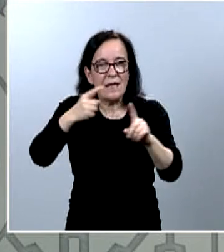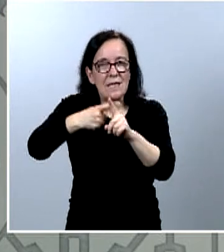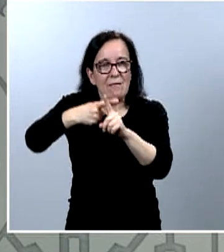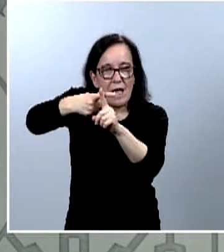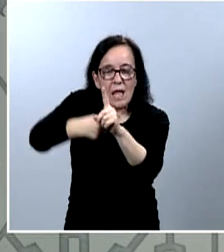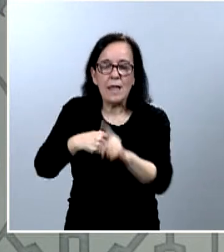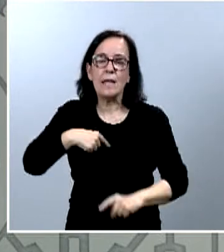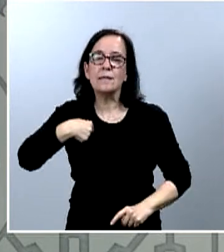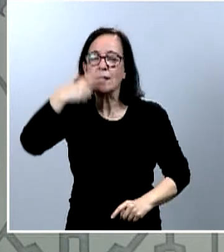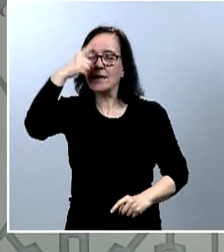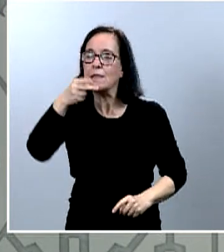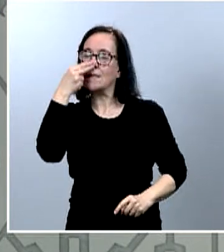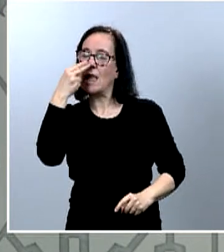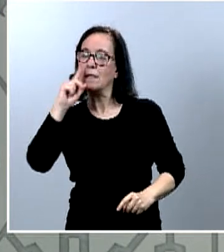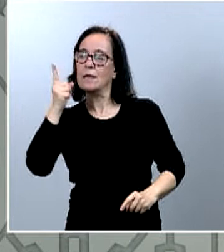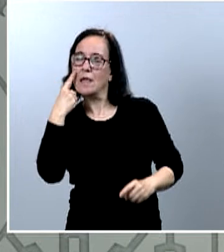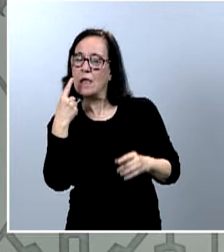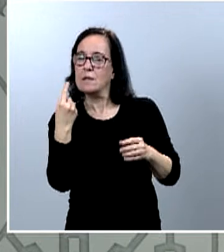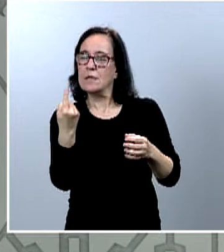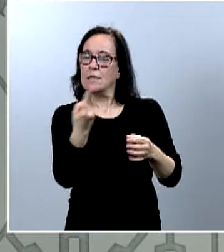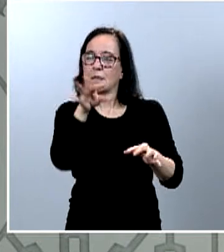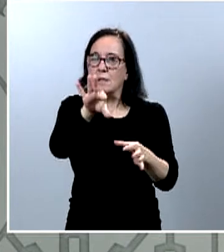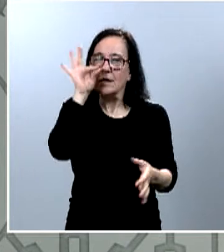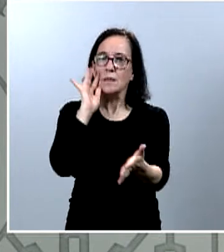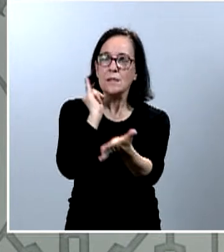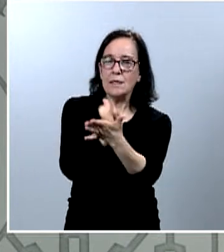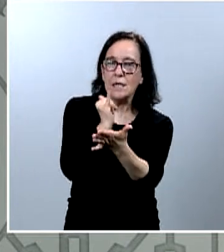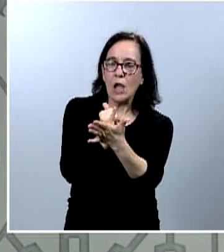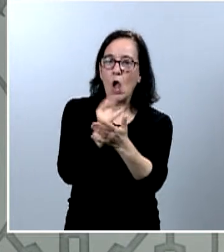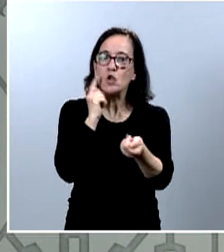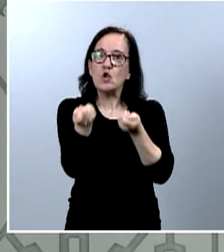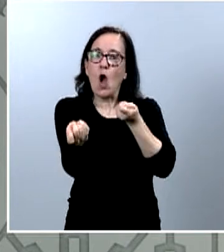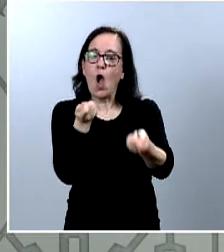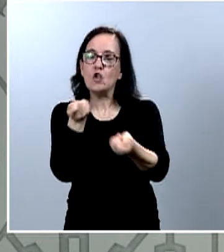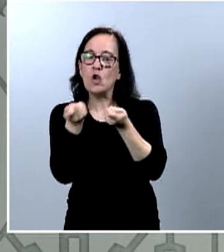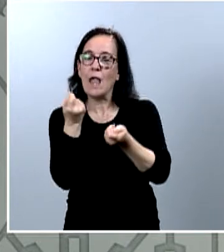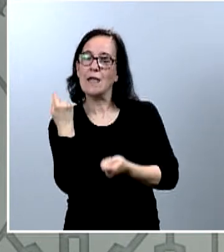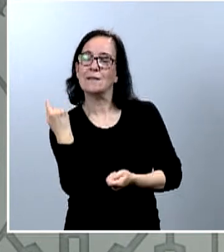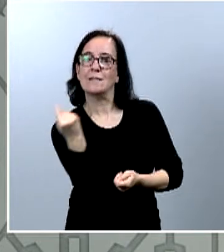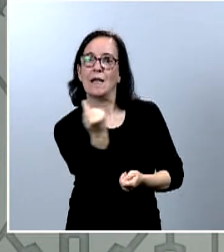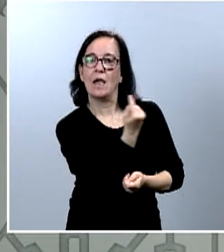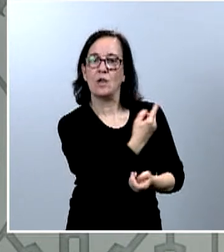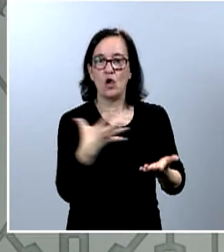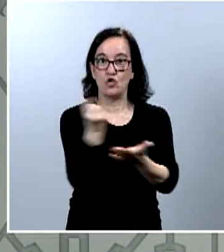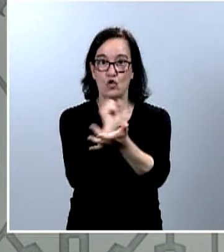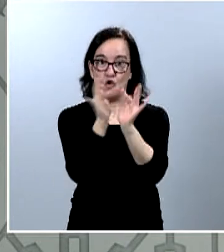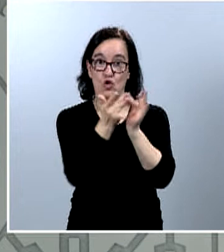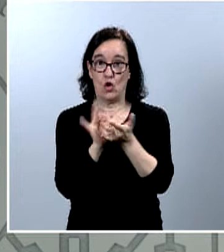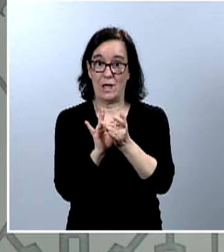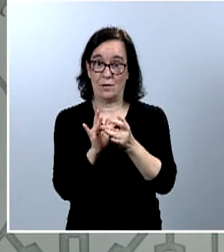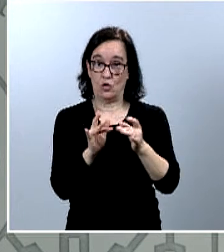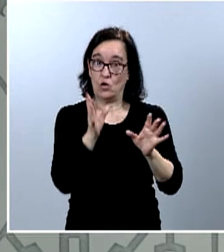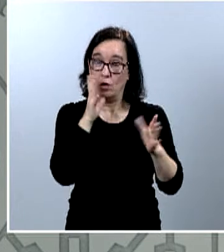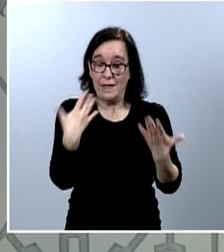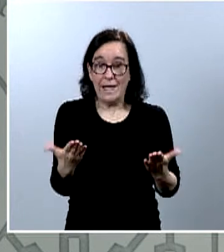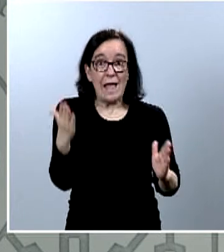detectar, aislar, diagnosticar y controlar a cada caso y a todos sus contactos. En ese